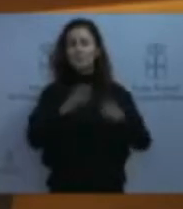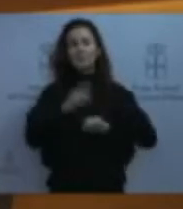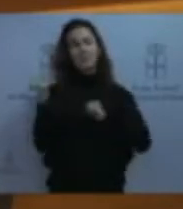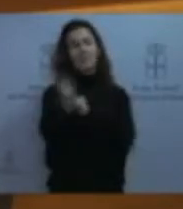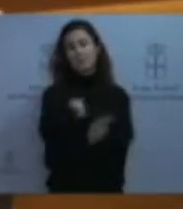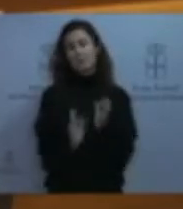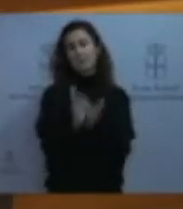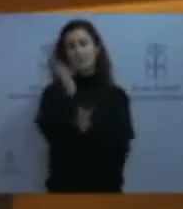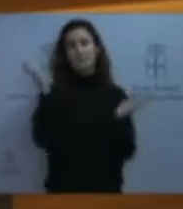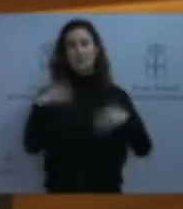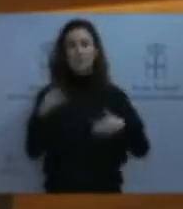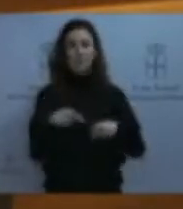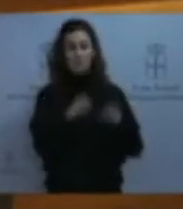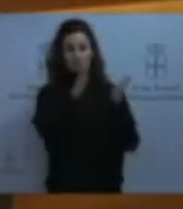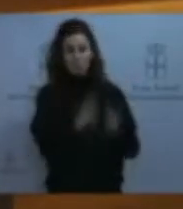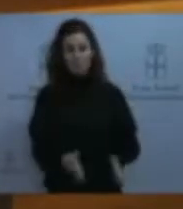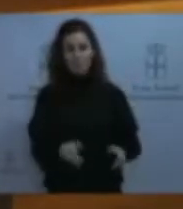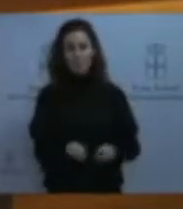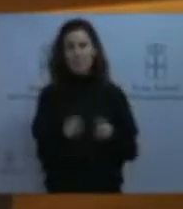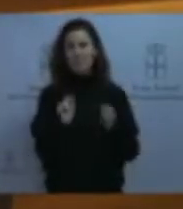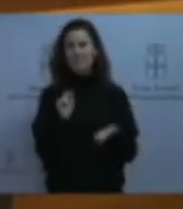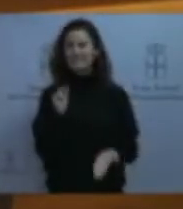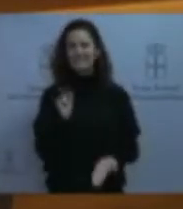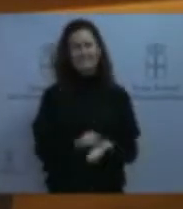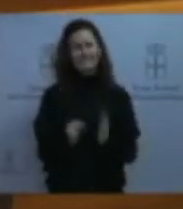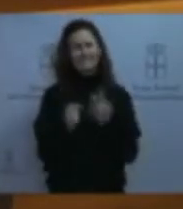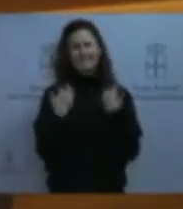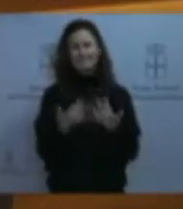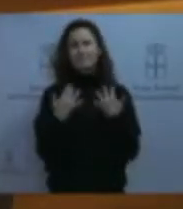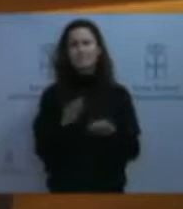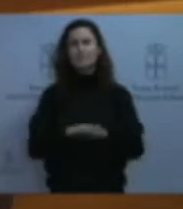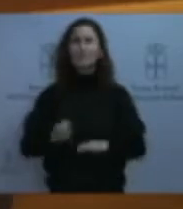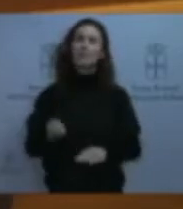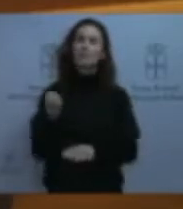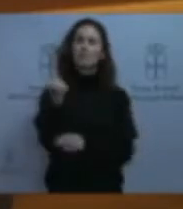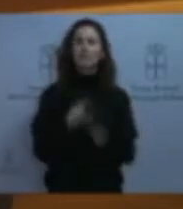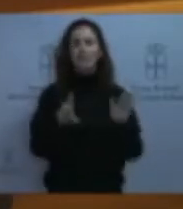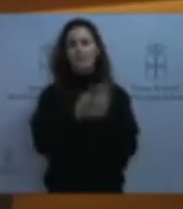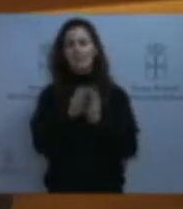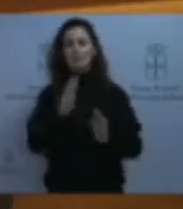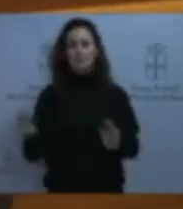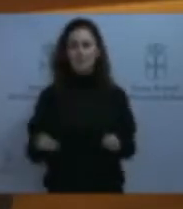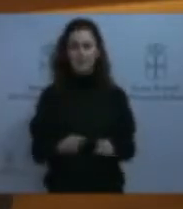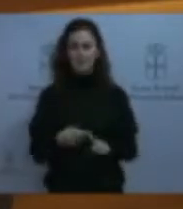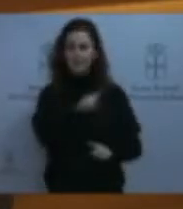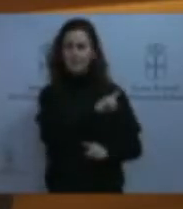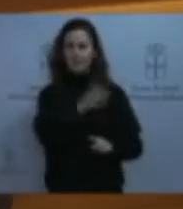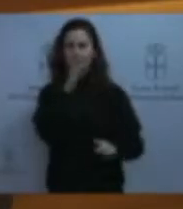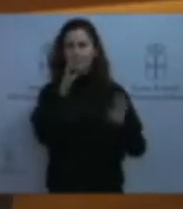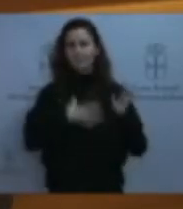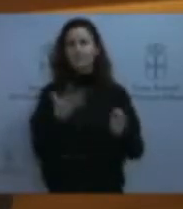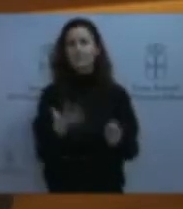forestales. Ustedes fueron demasiado rápidos en apoyar una ley del PP que podría